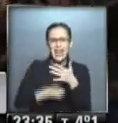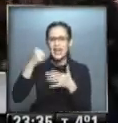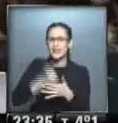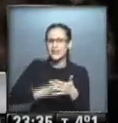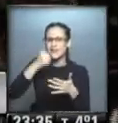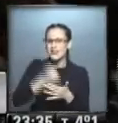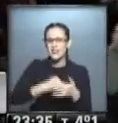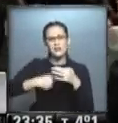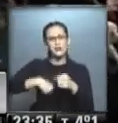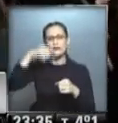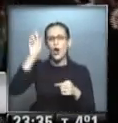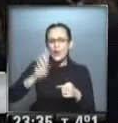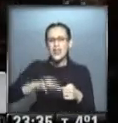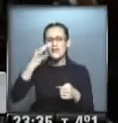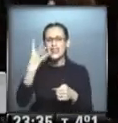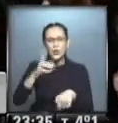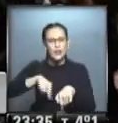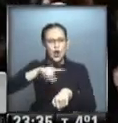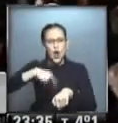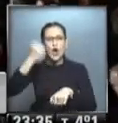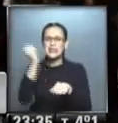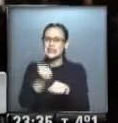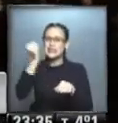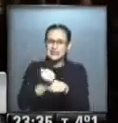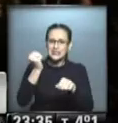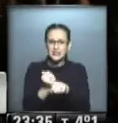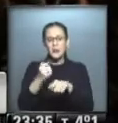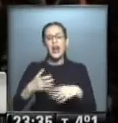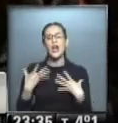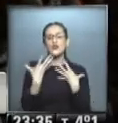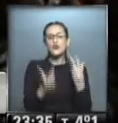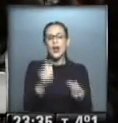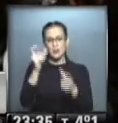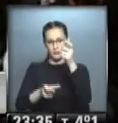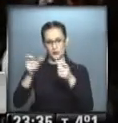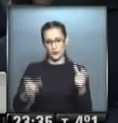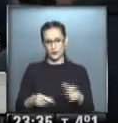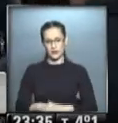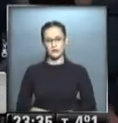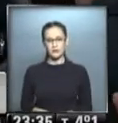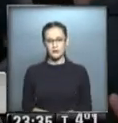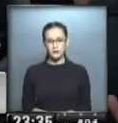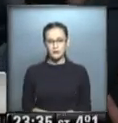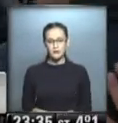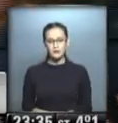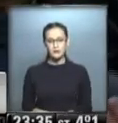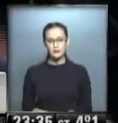24 horas ahí para darle la tranquilidad a los familiares de la víctima de poder recuperar todos los cuerpos.